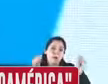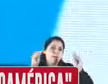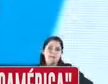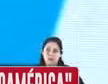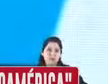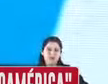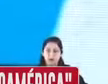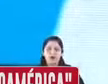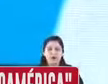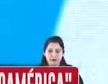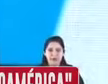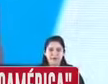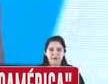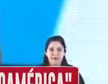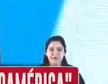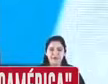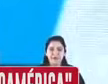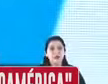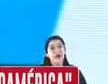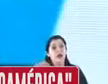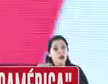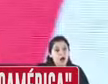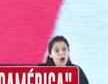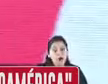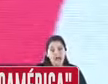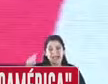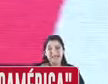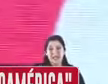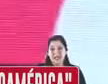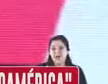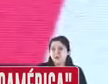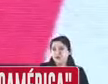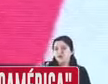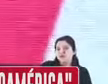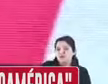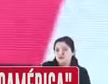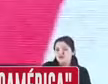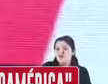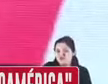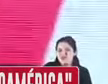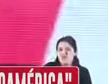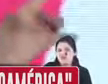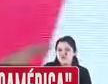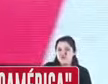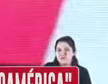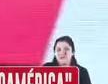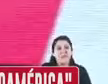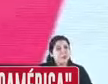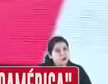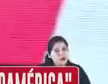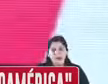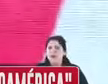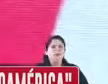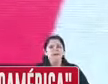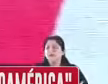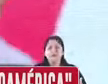y hoy tenemos un retraso salarial importante por eso no hay que tenerle miedo